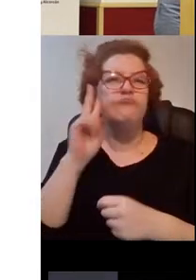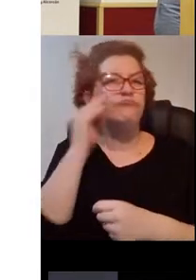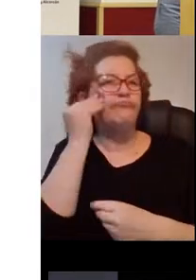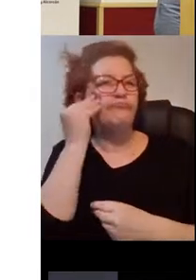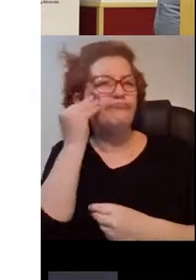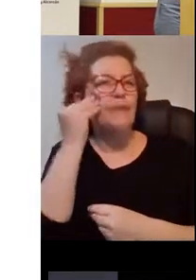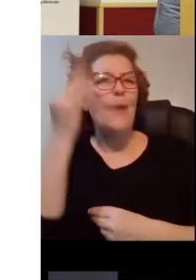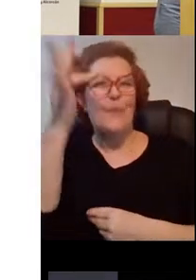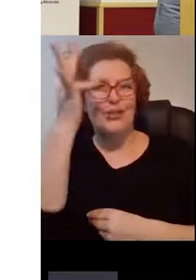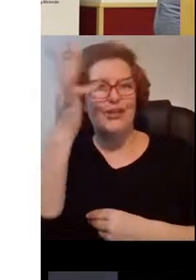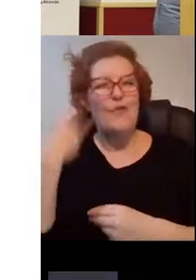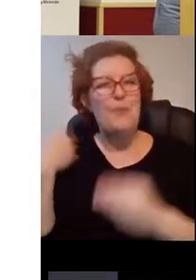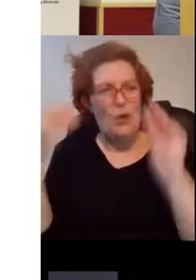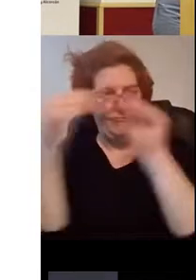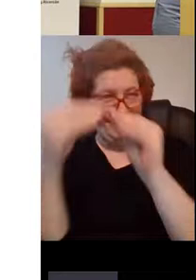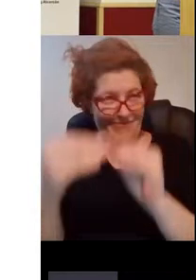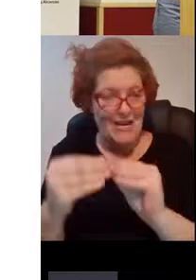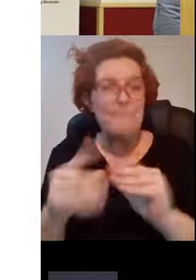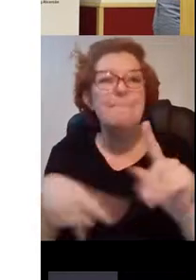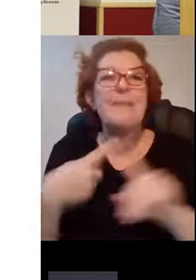aspectos, pero además también